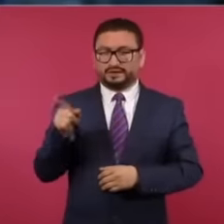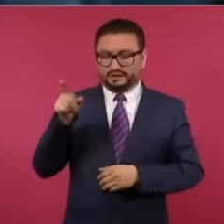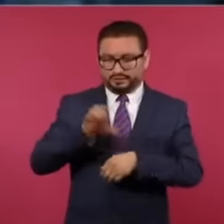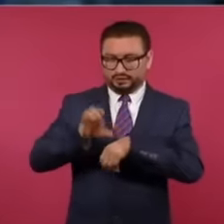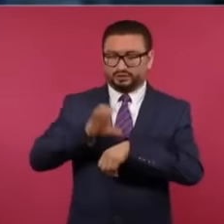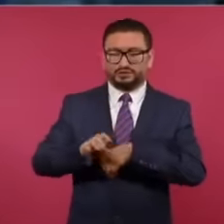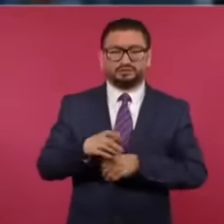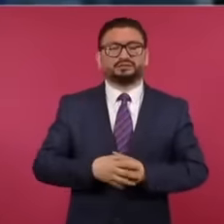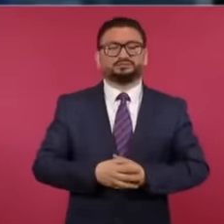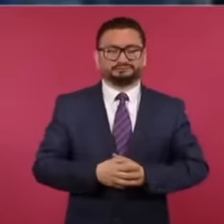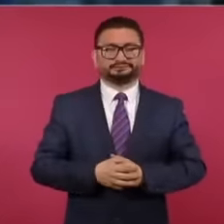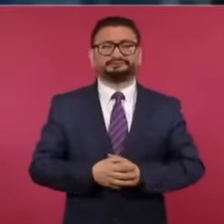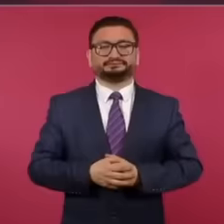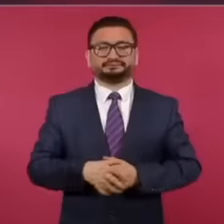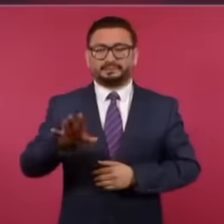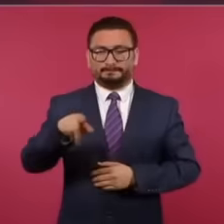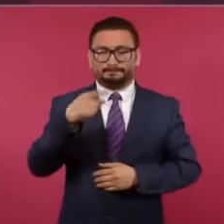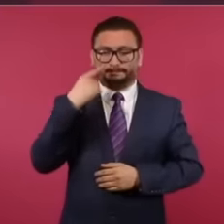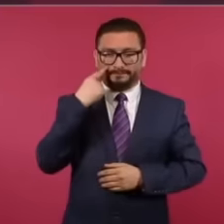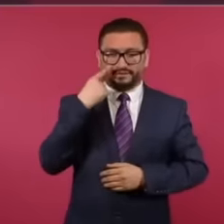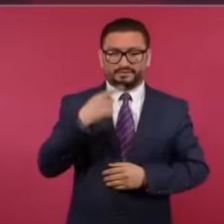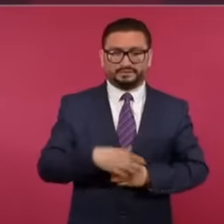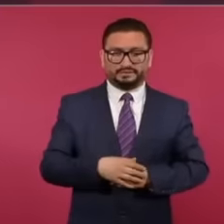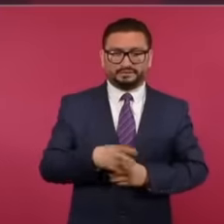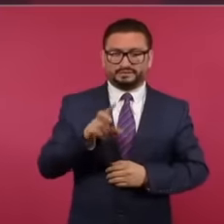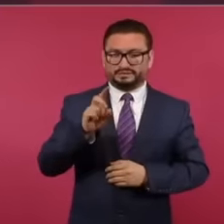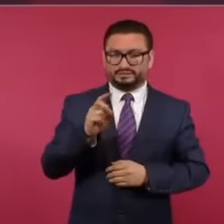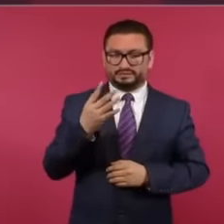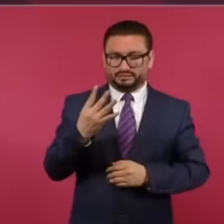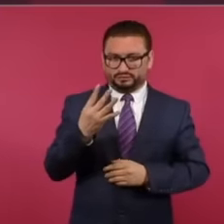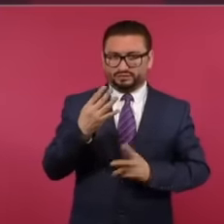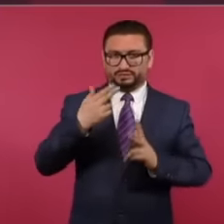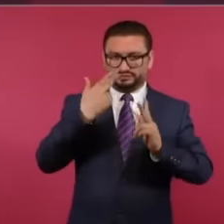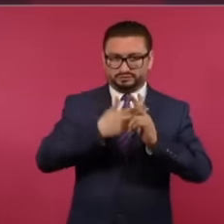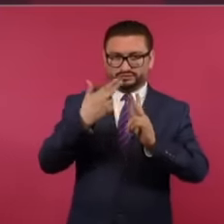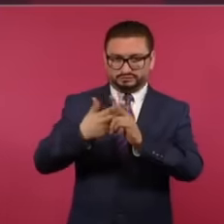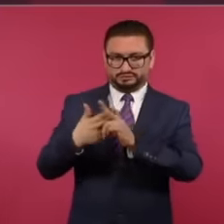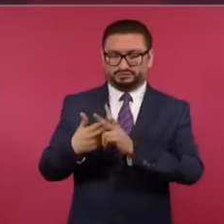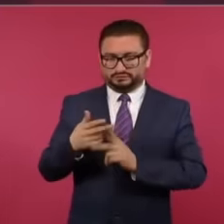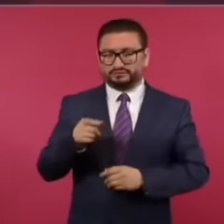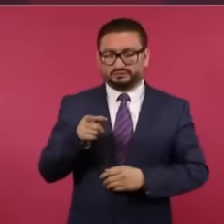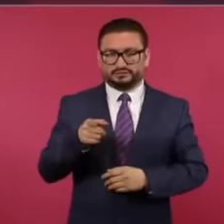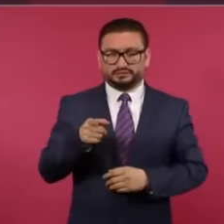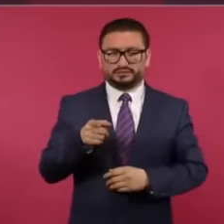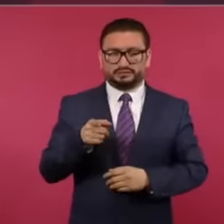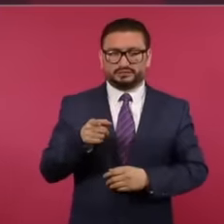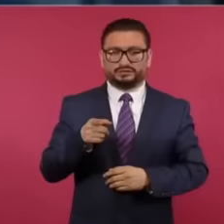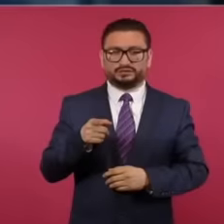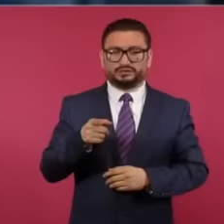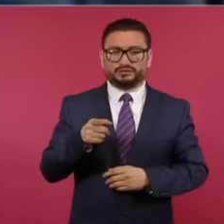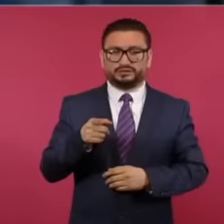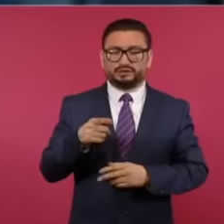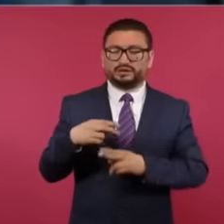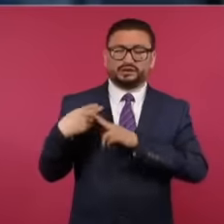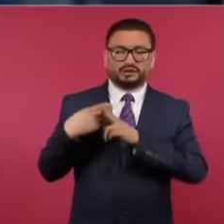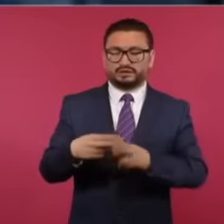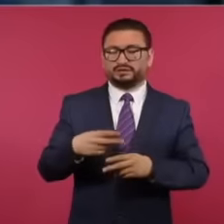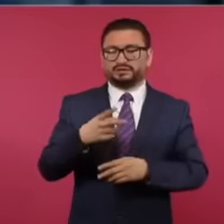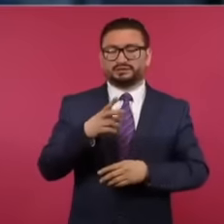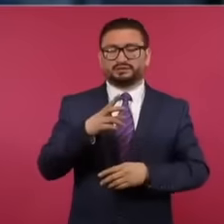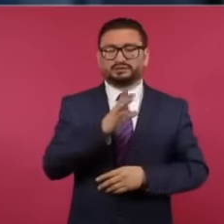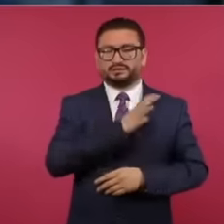Sí. Mira, dijiste 34 asesinatos, ¿no? De reportados hasta el día de hoy de candidatos